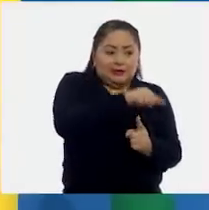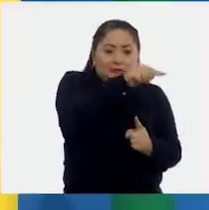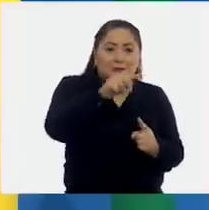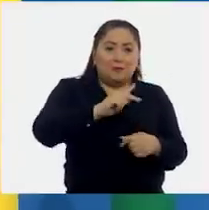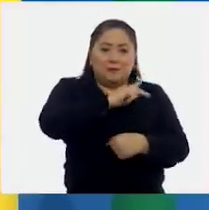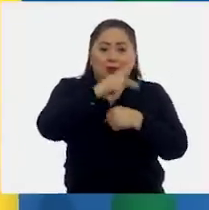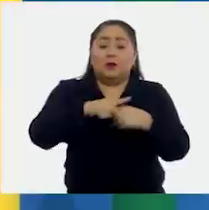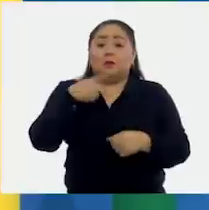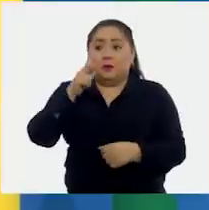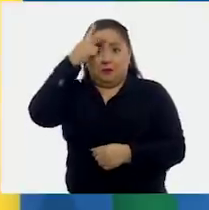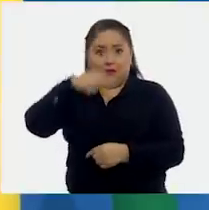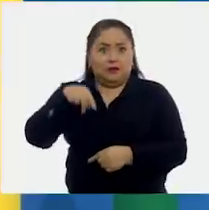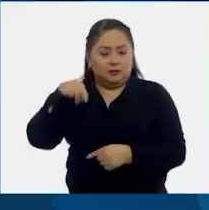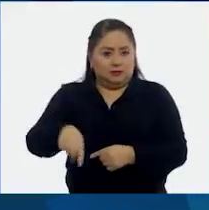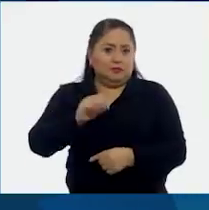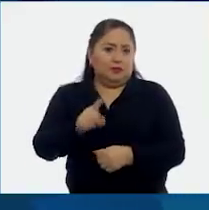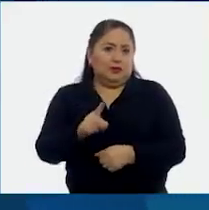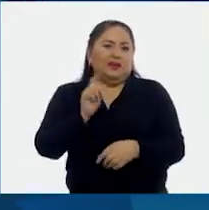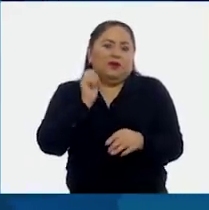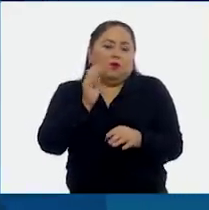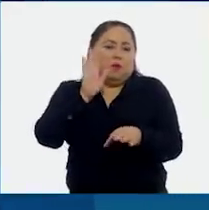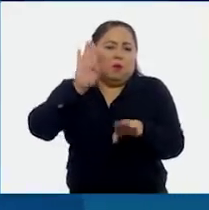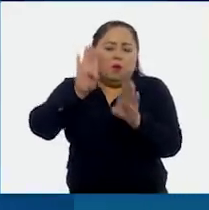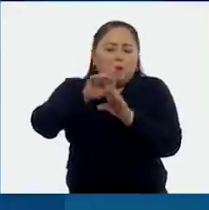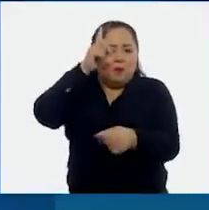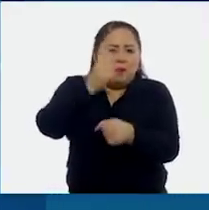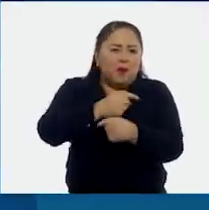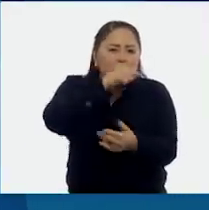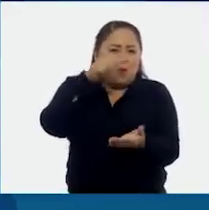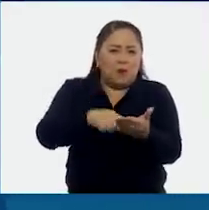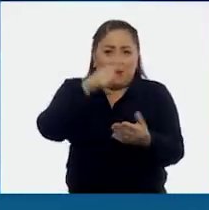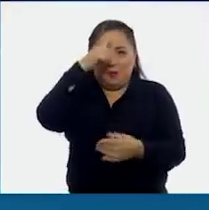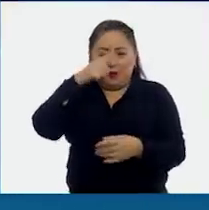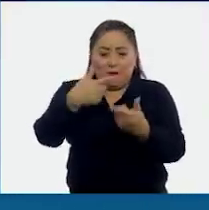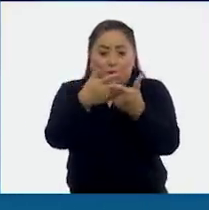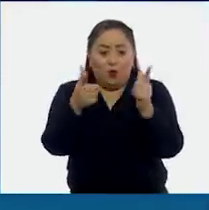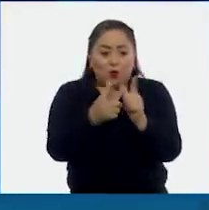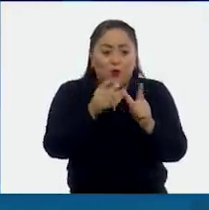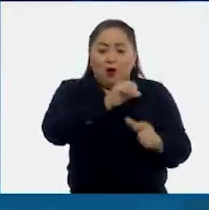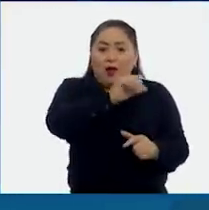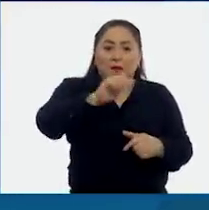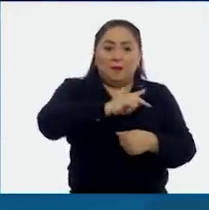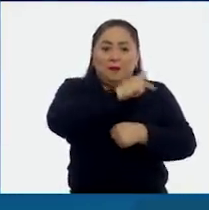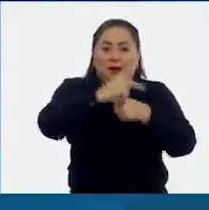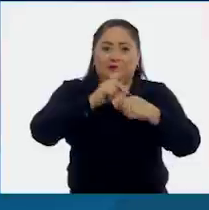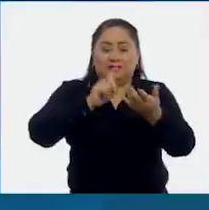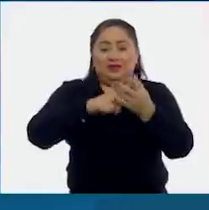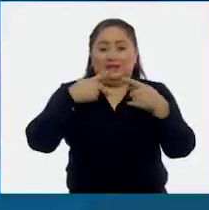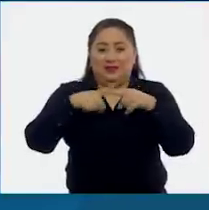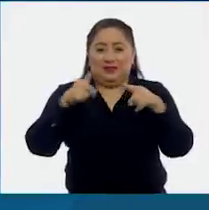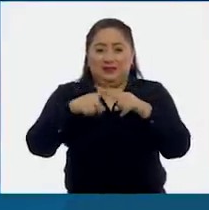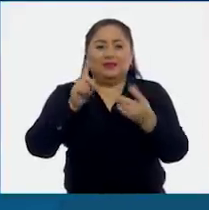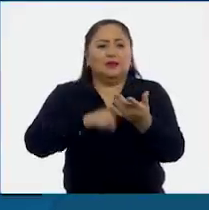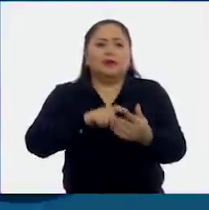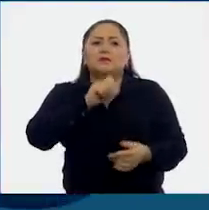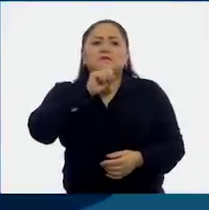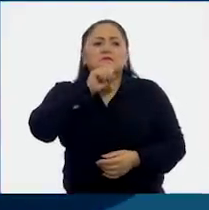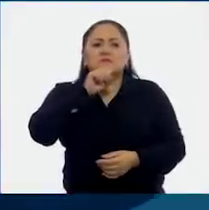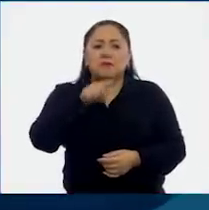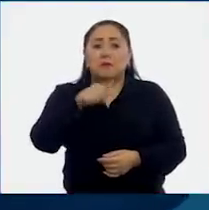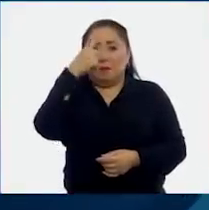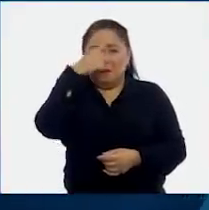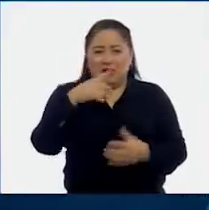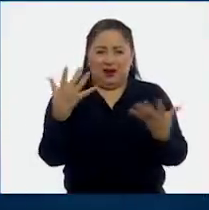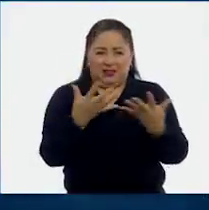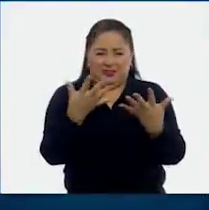hecho, México es uno de ellos, ¿verdad? El principal criterio para pertenecer al grupo de los países megadiversos es el endemismo. Para